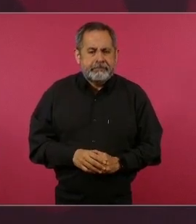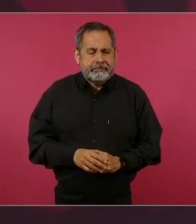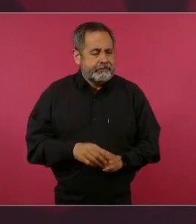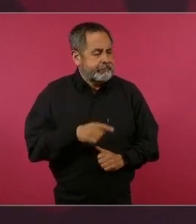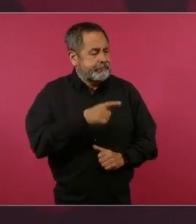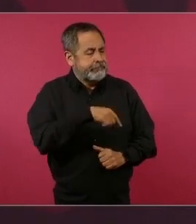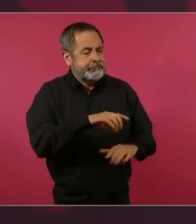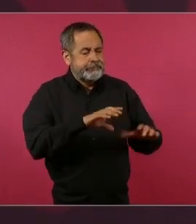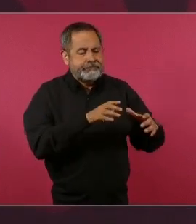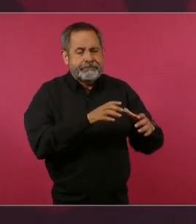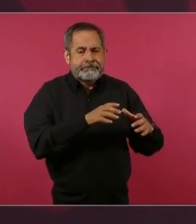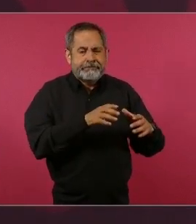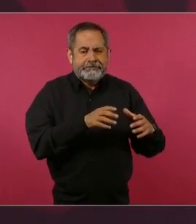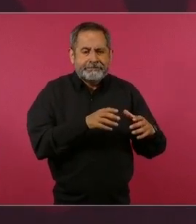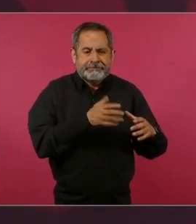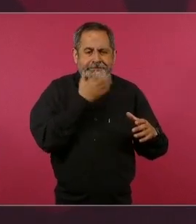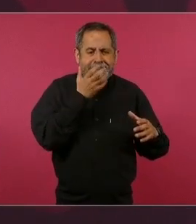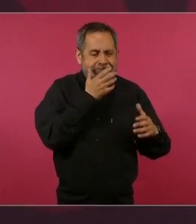conservador